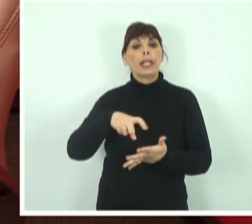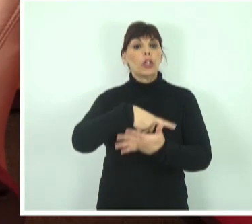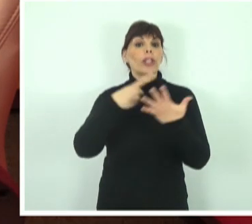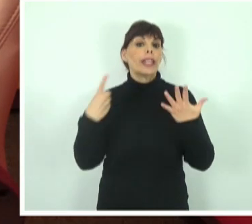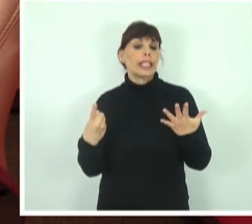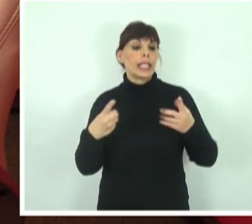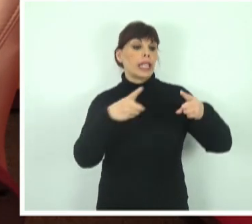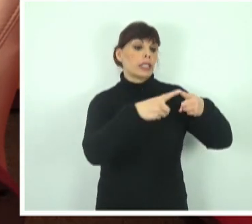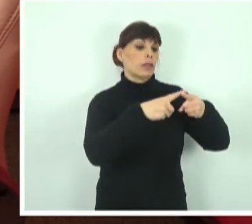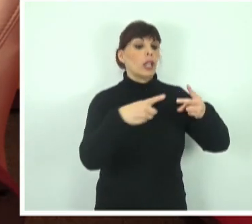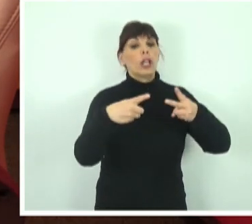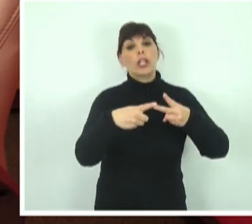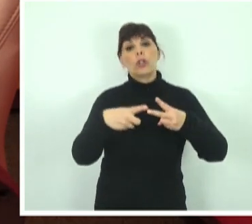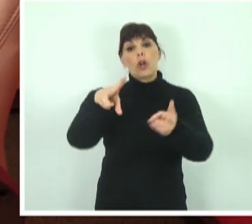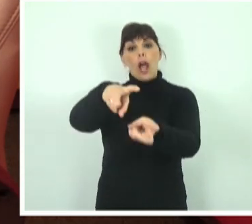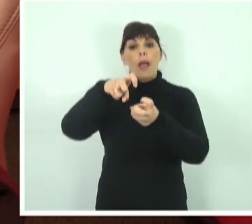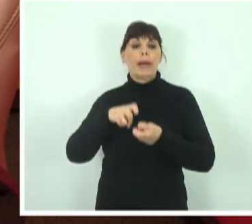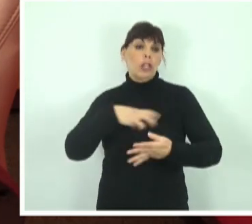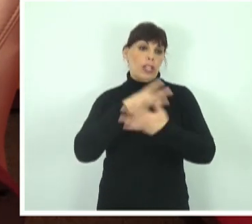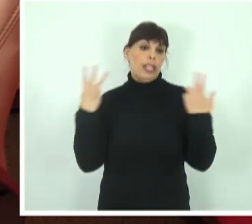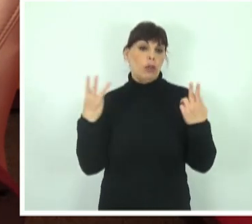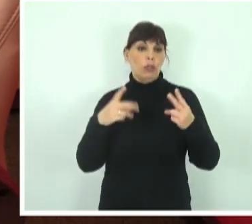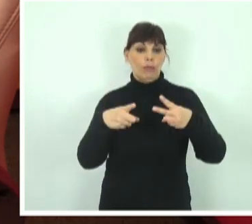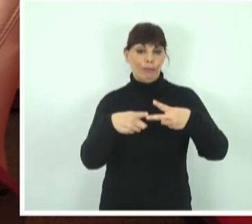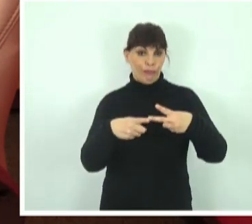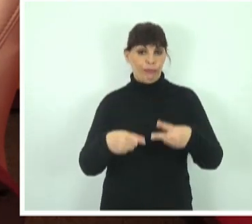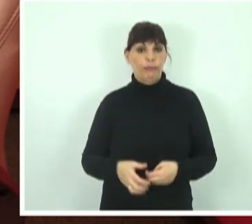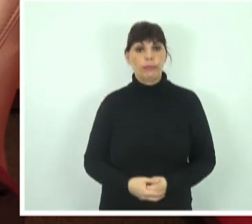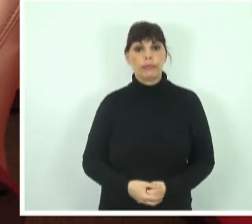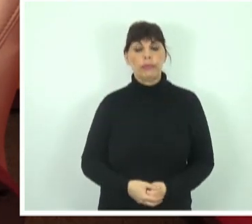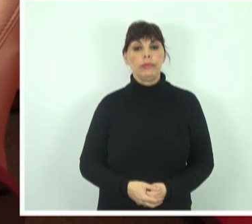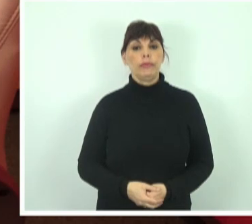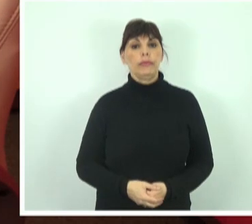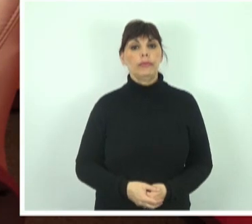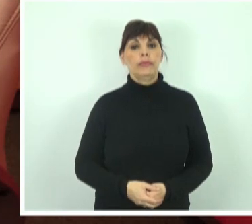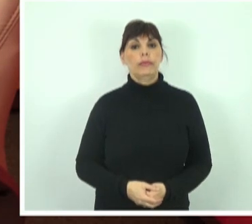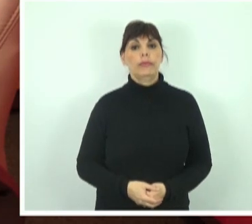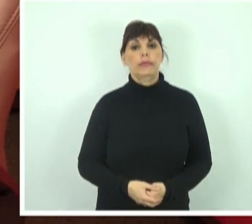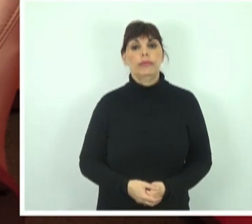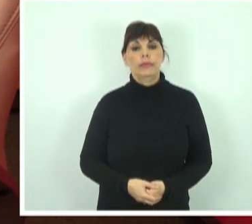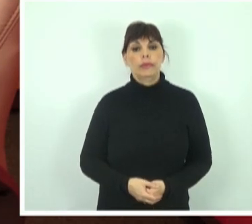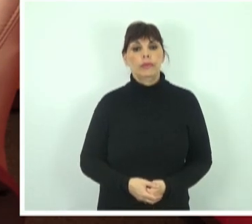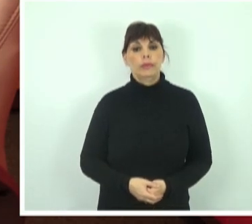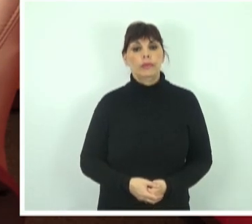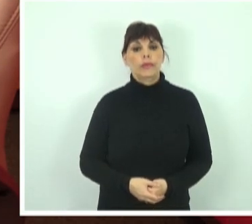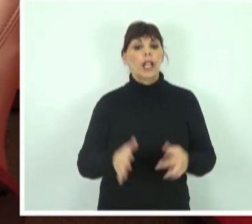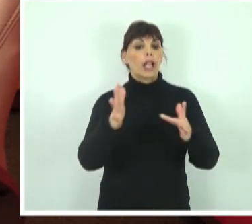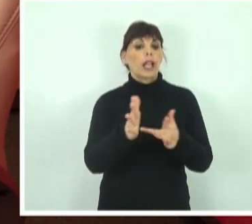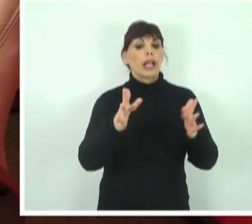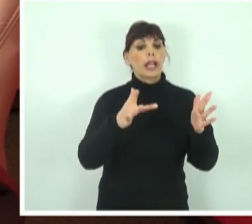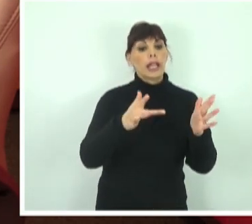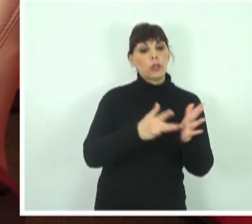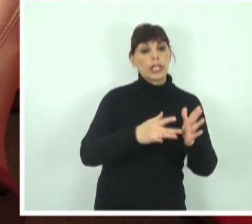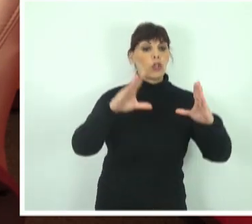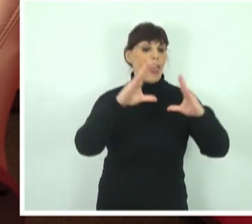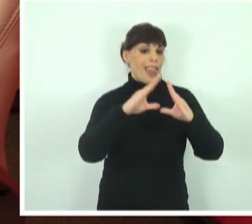una vez en Mateo 18. Y en el mismo momento que Jesucristo habló de